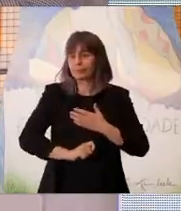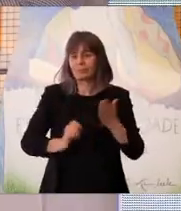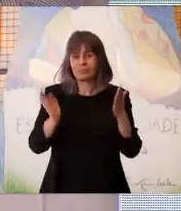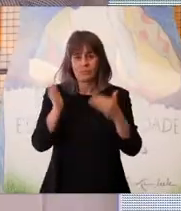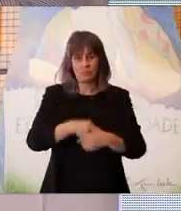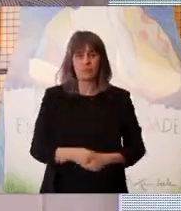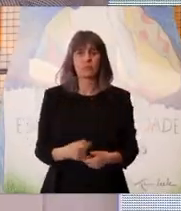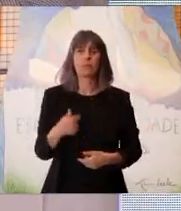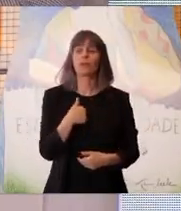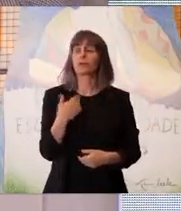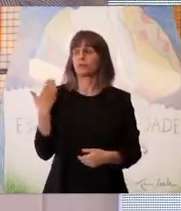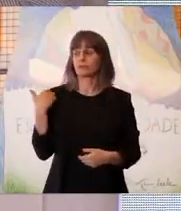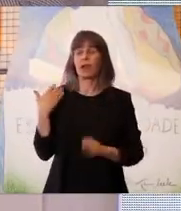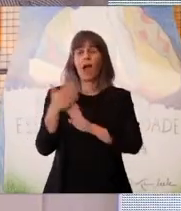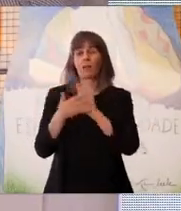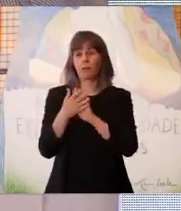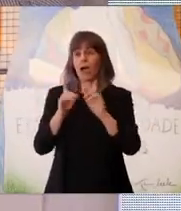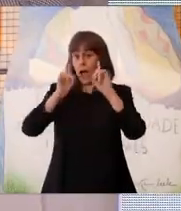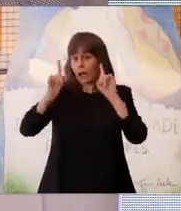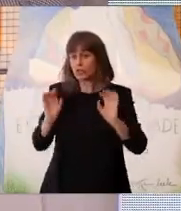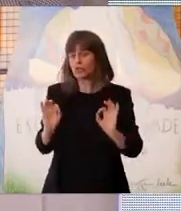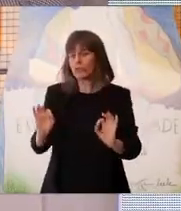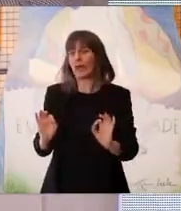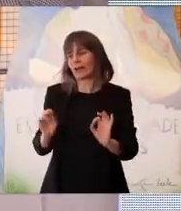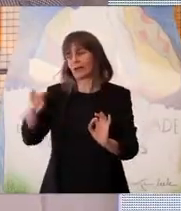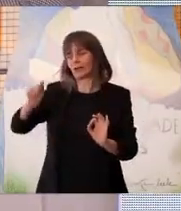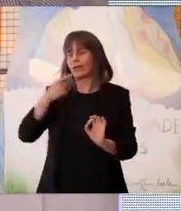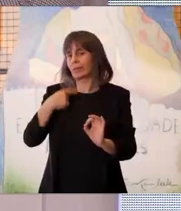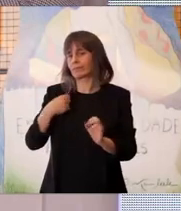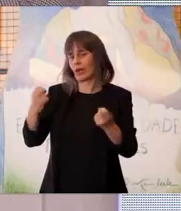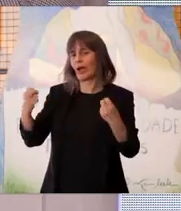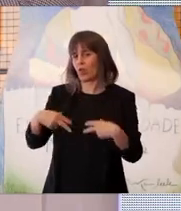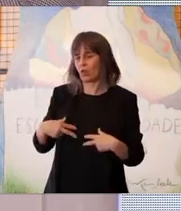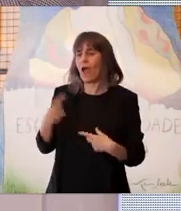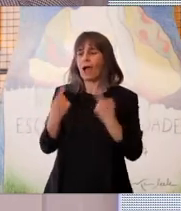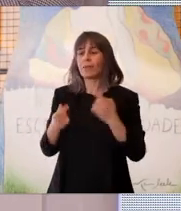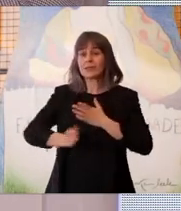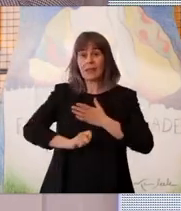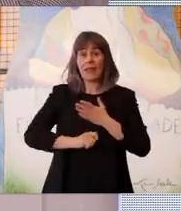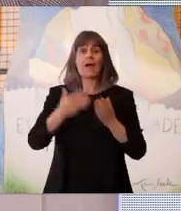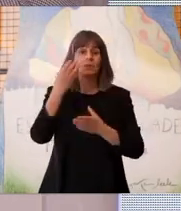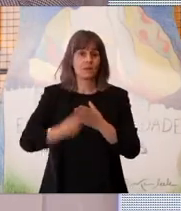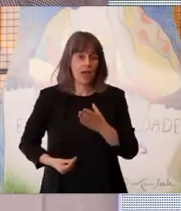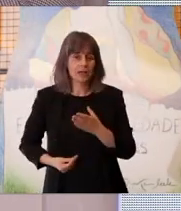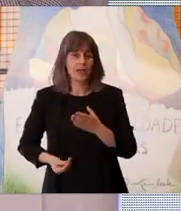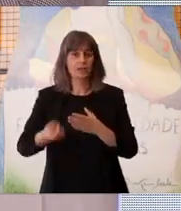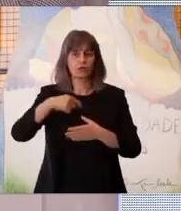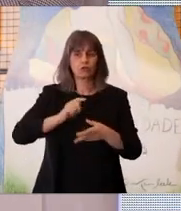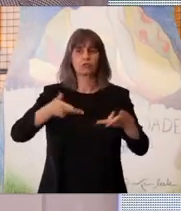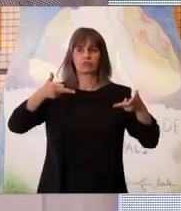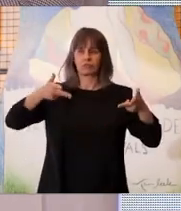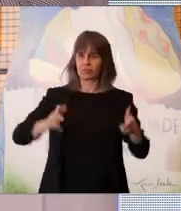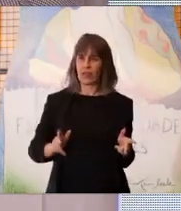hablaba con Laura educación bueno concreto y me daba la razón como a veces la estrategia falla y la posibilidad de sentarnos y más allá